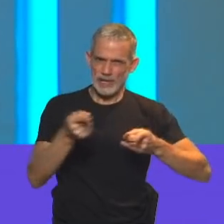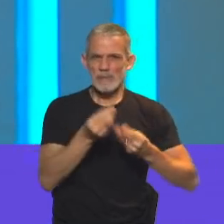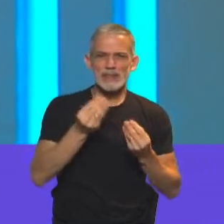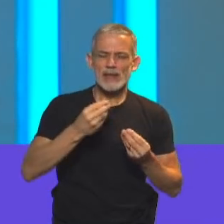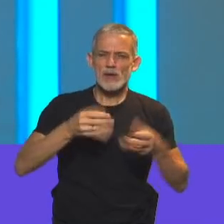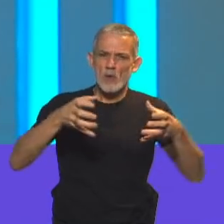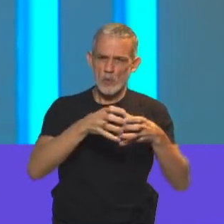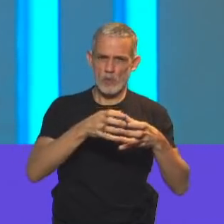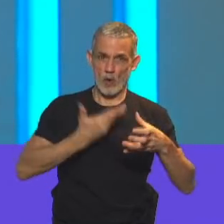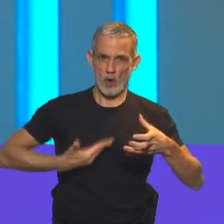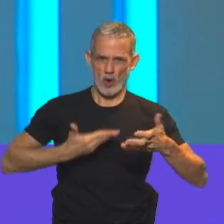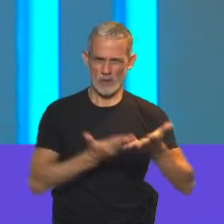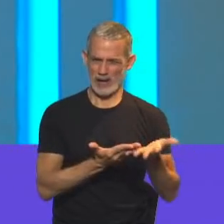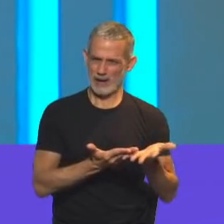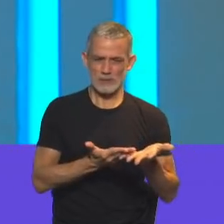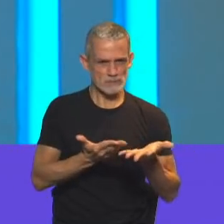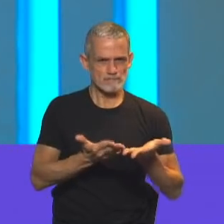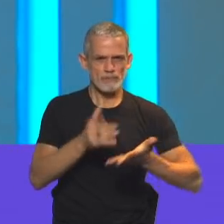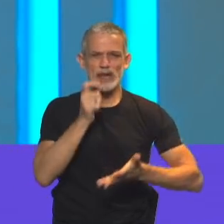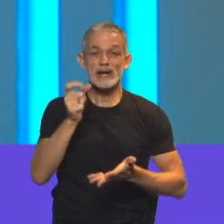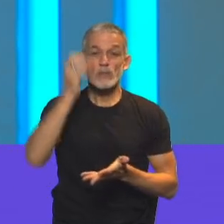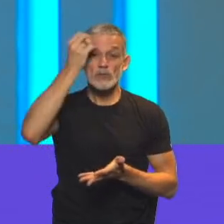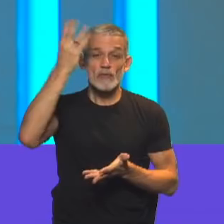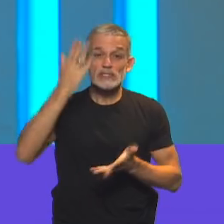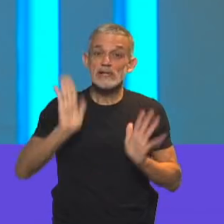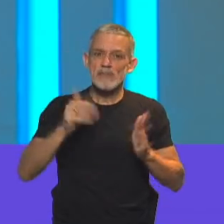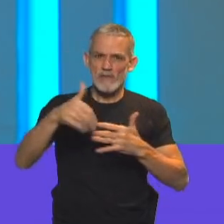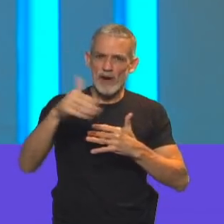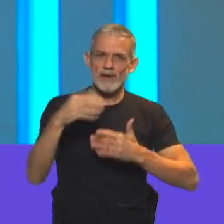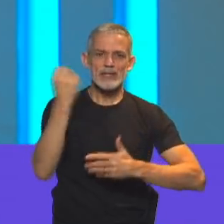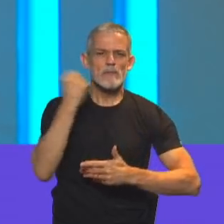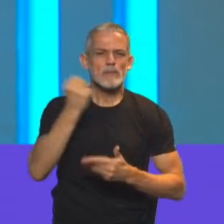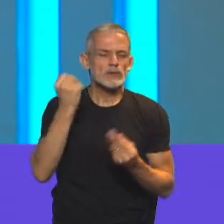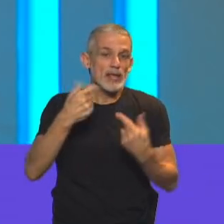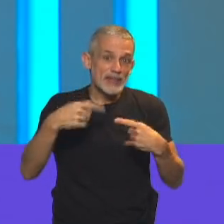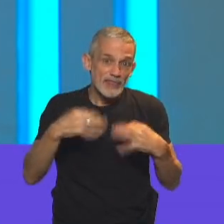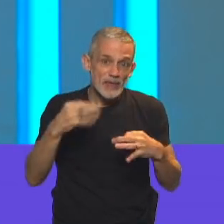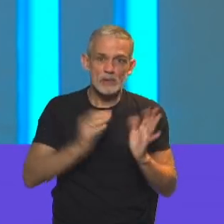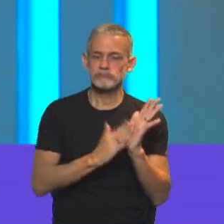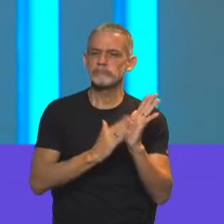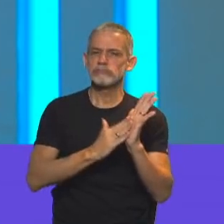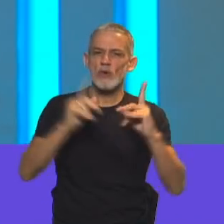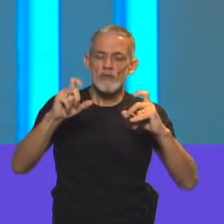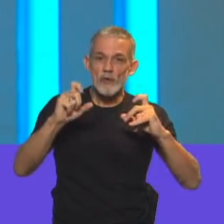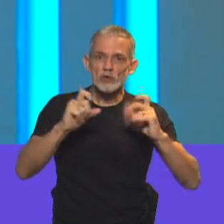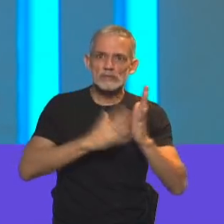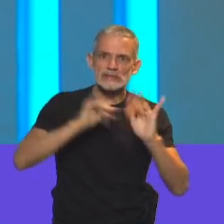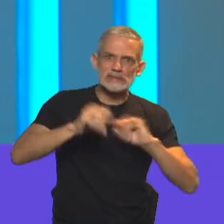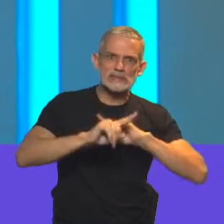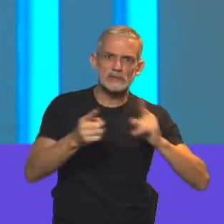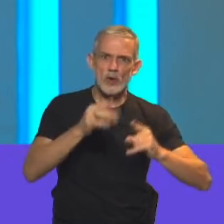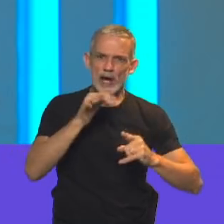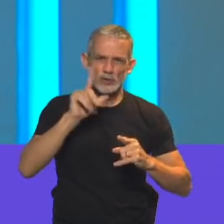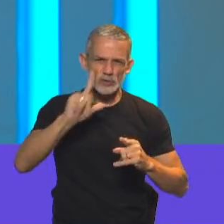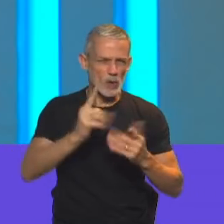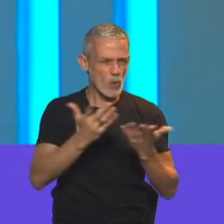oficialismo tengamos en cuenta que la respuesta oficial será muy relevante en principio para certificar que esta foto se haya tomado precisamente el 14